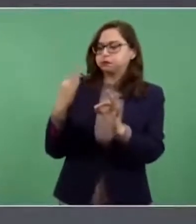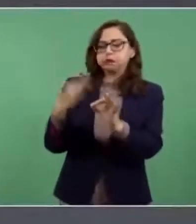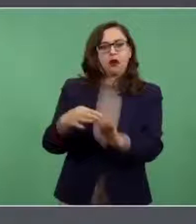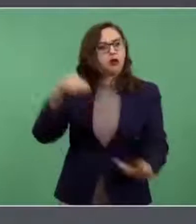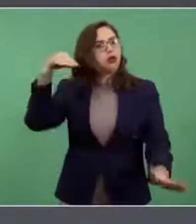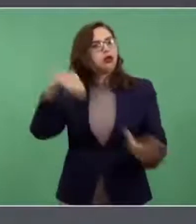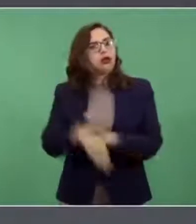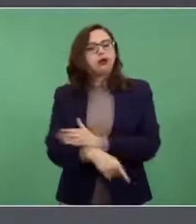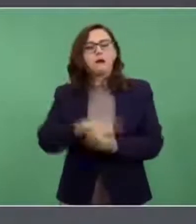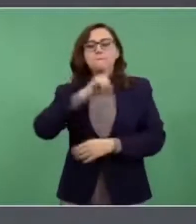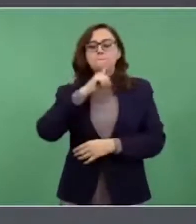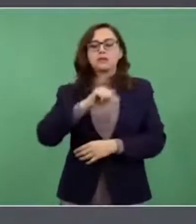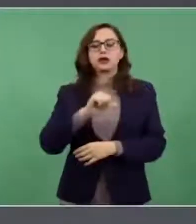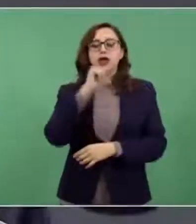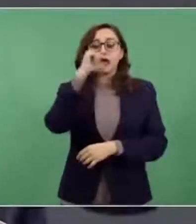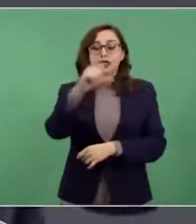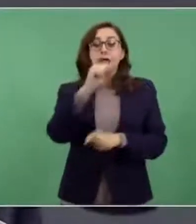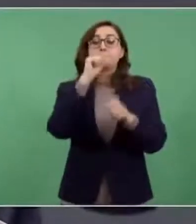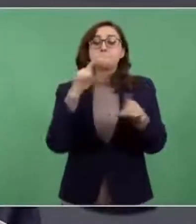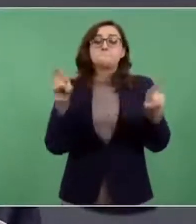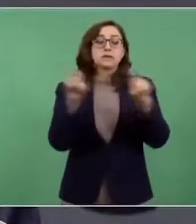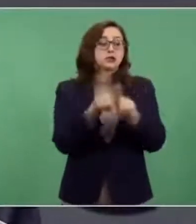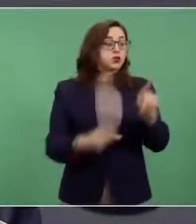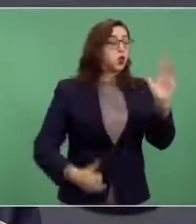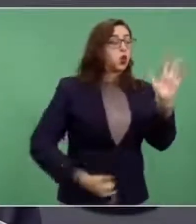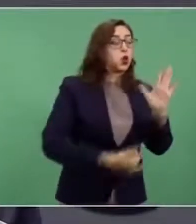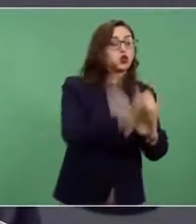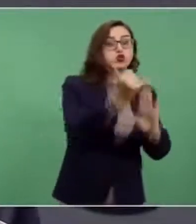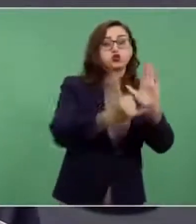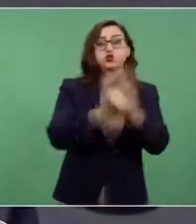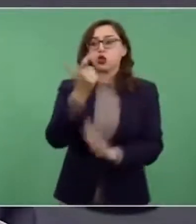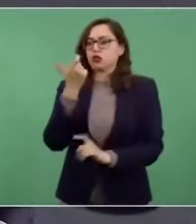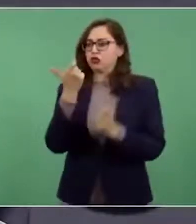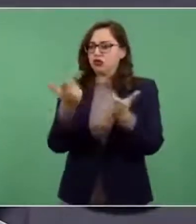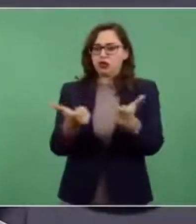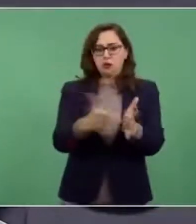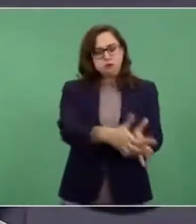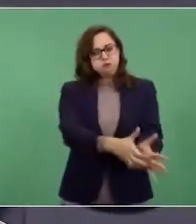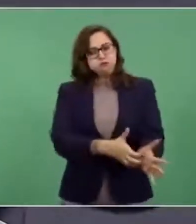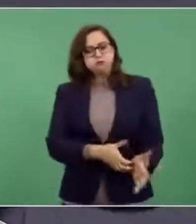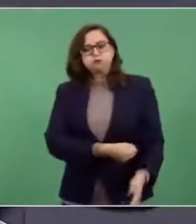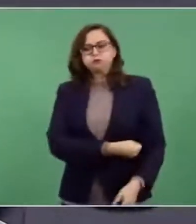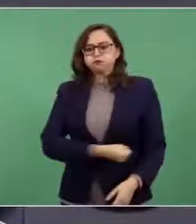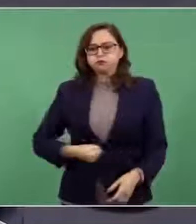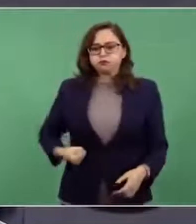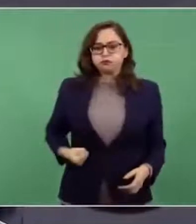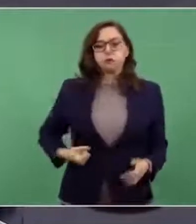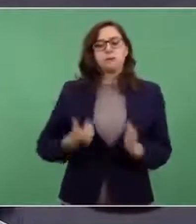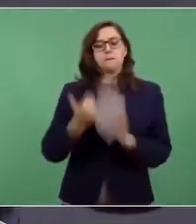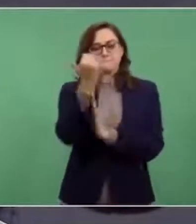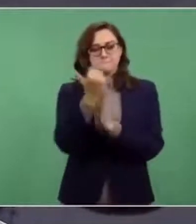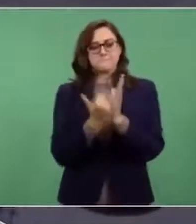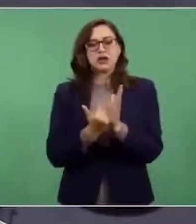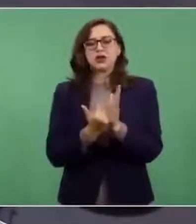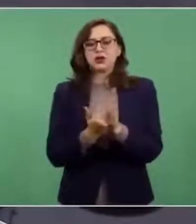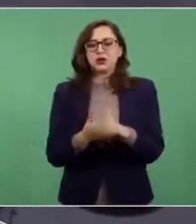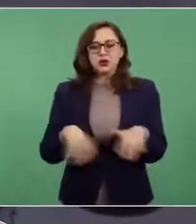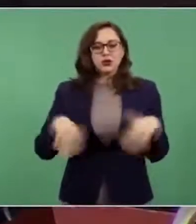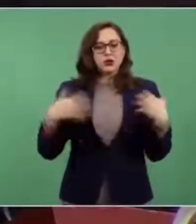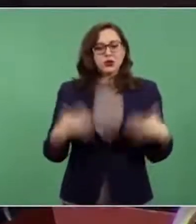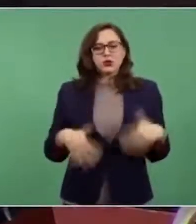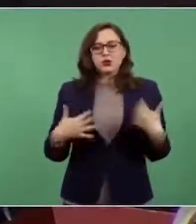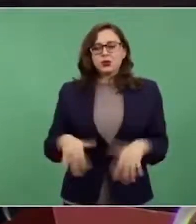en los costos de construcción de obras y en la contratación de servicios. La mejor